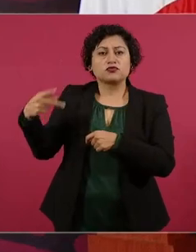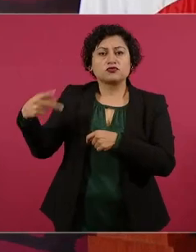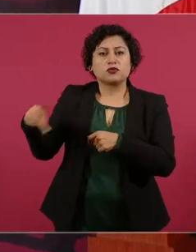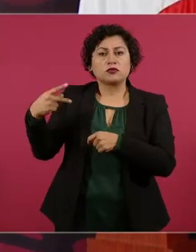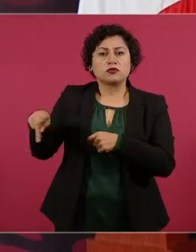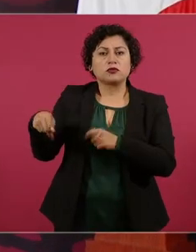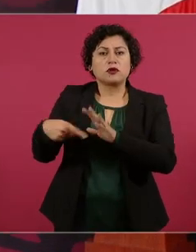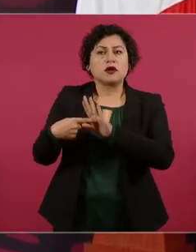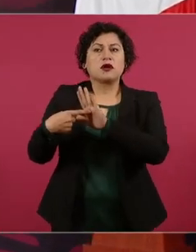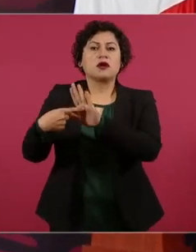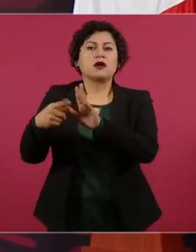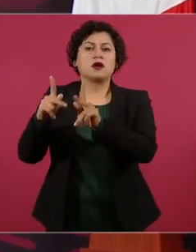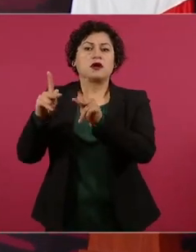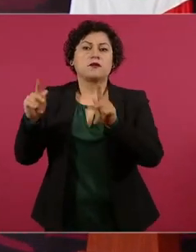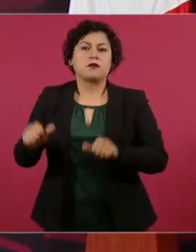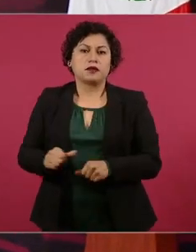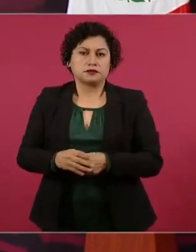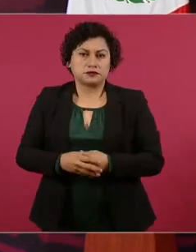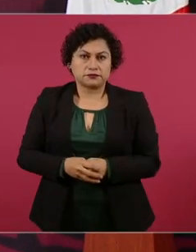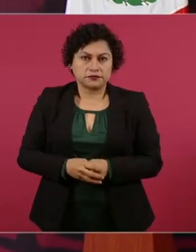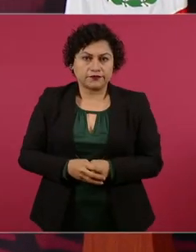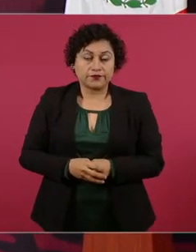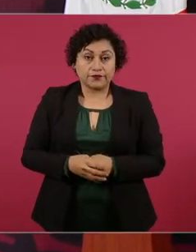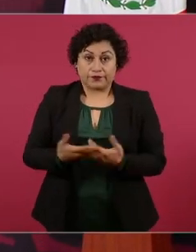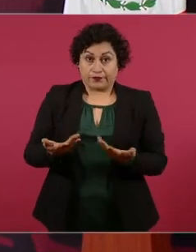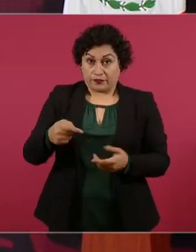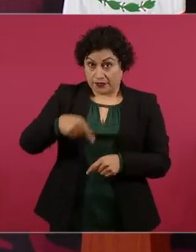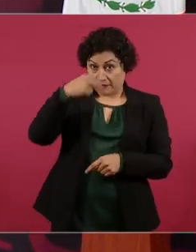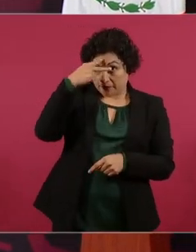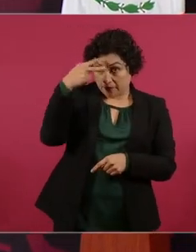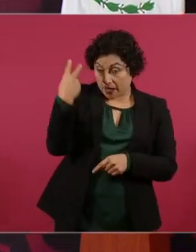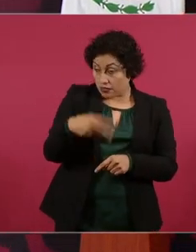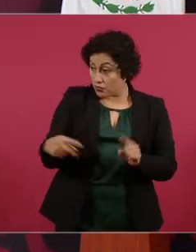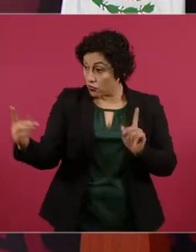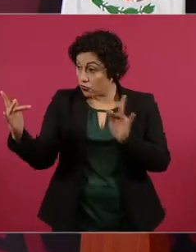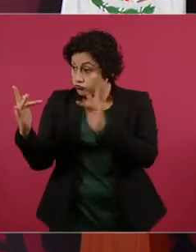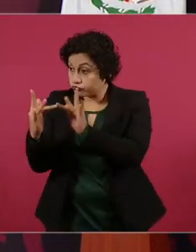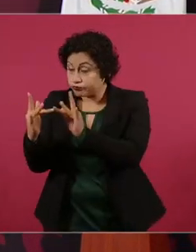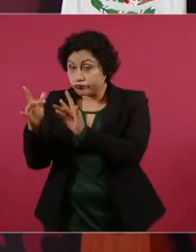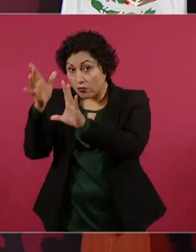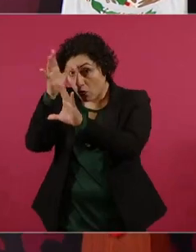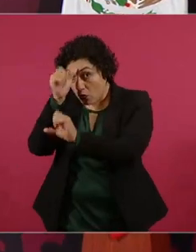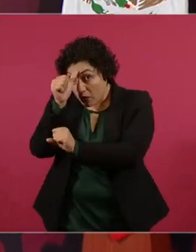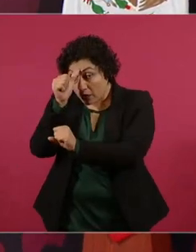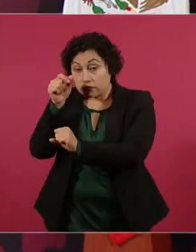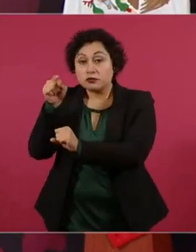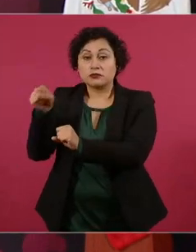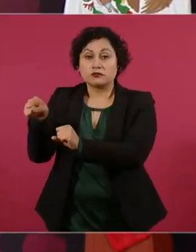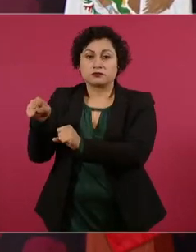aparecer como candil de la calle y oscuridad de la casa. Entonces nos resolvieron